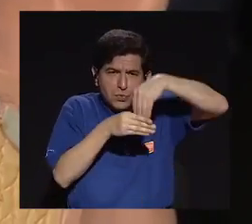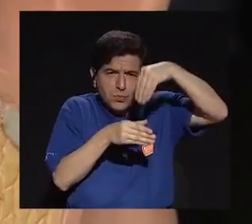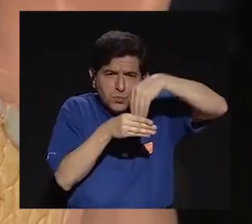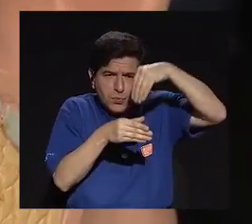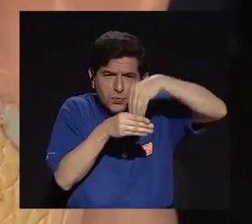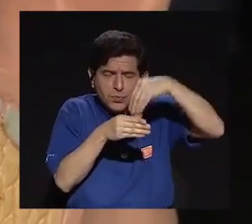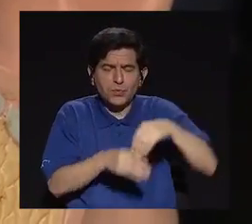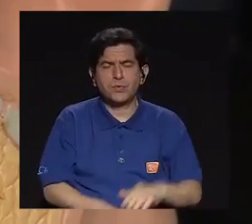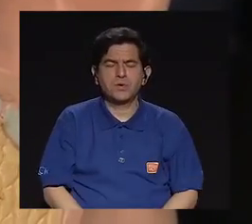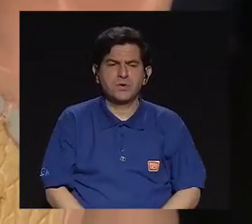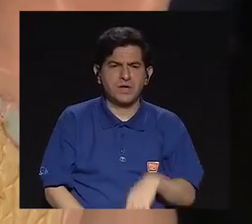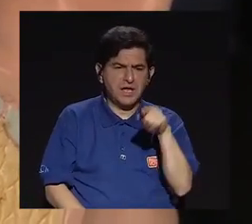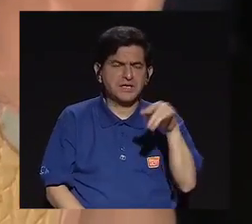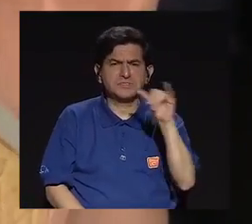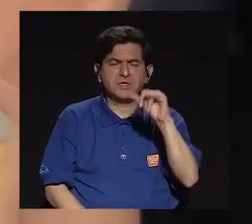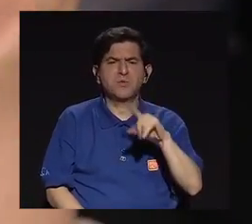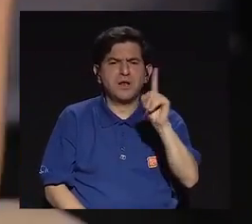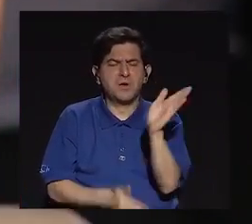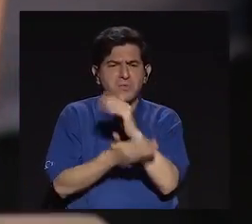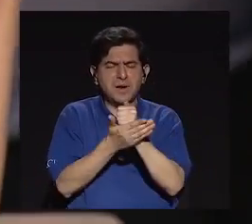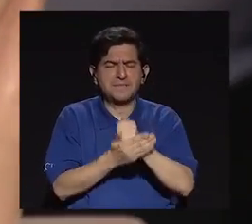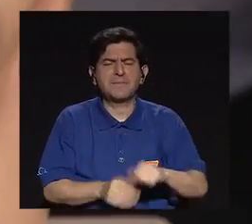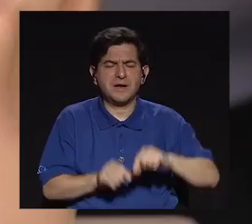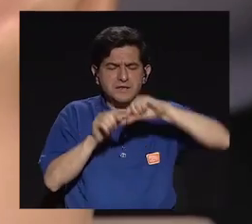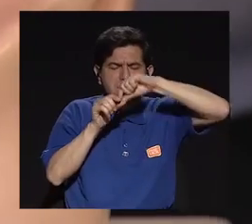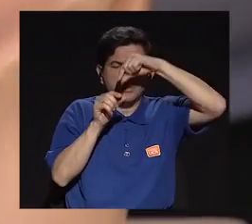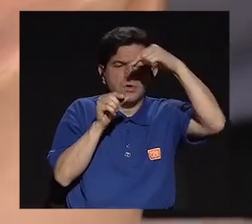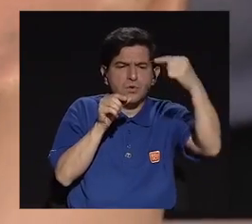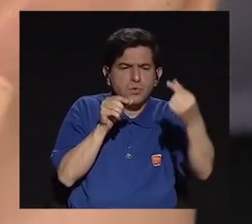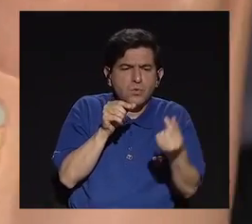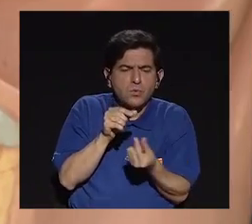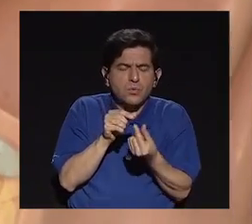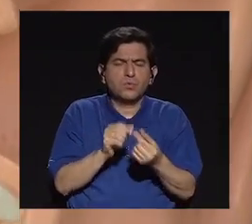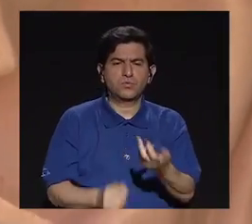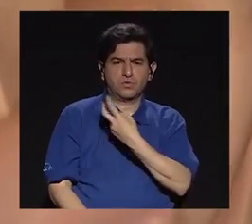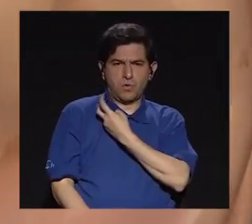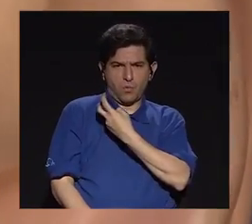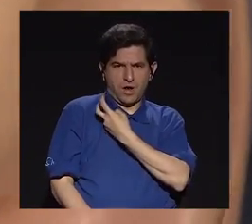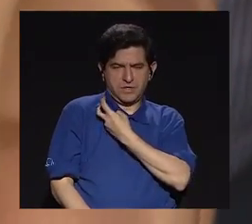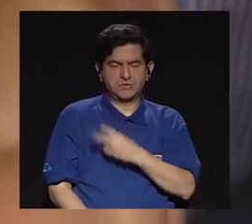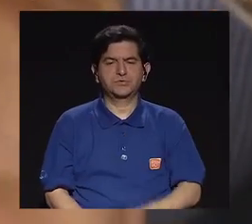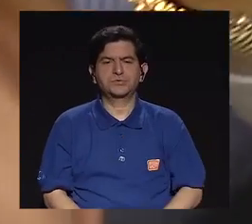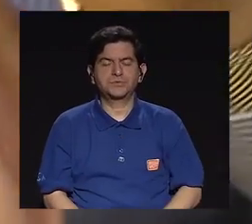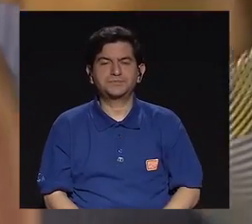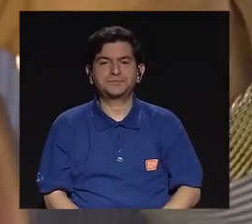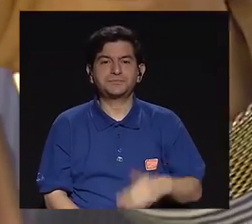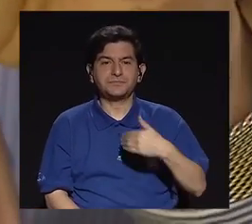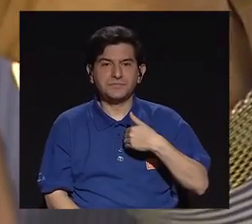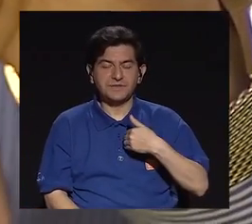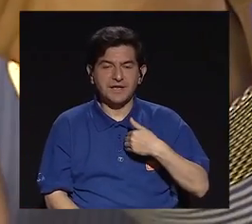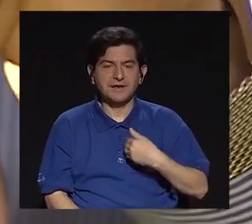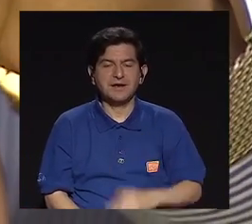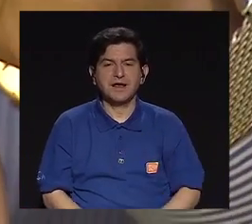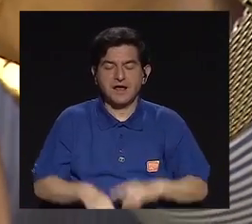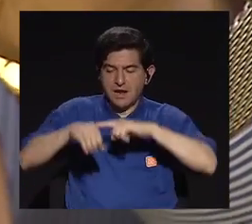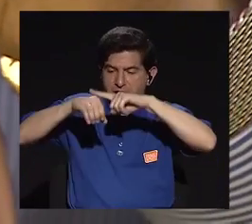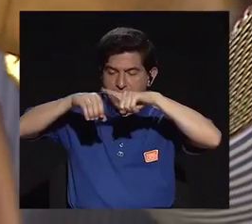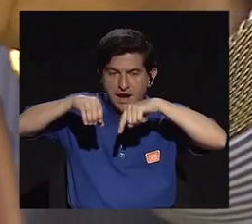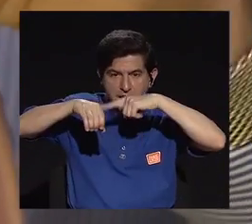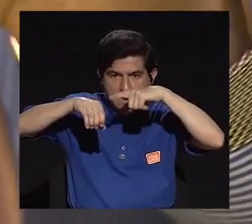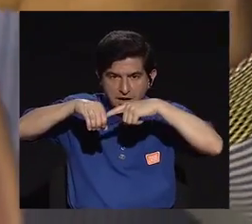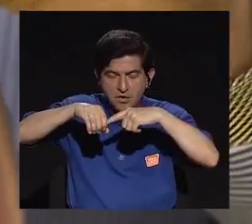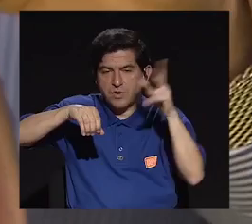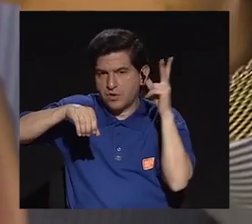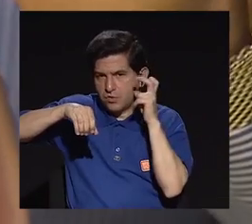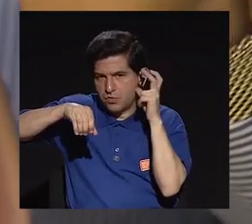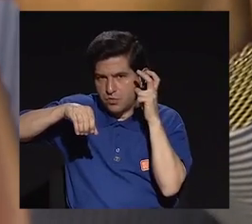Son como canalitos de hueso. Si lo podemos extraer, si los trajéramos del hueso, vamos a tener que tenemos el caracol de lo que se